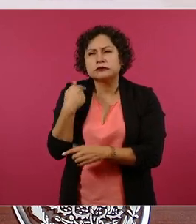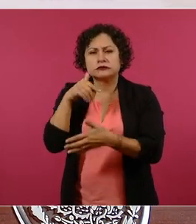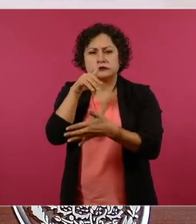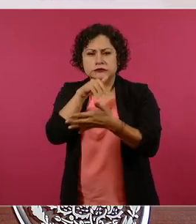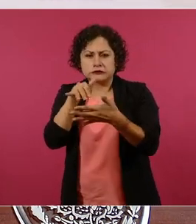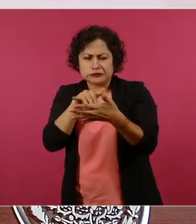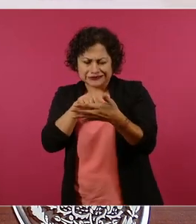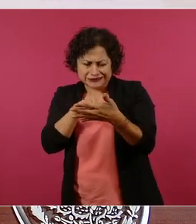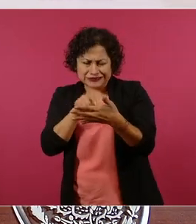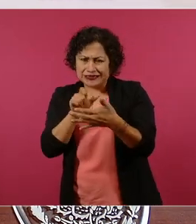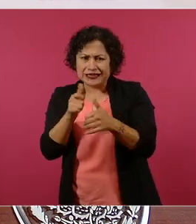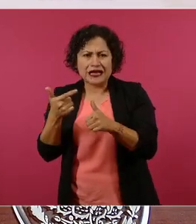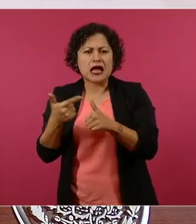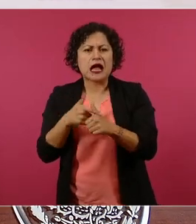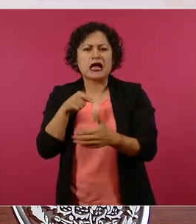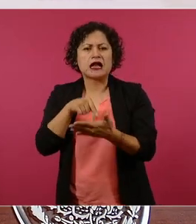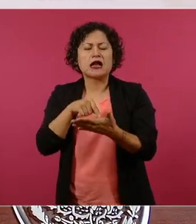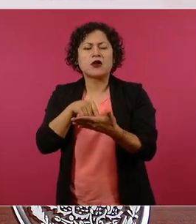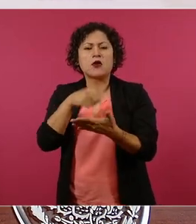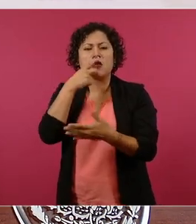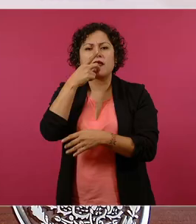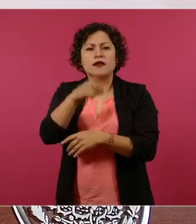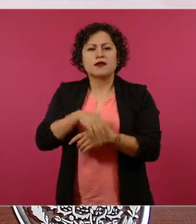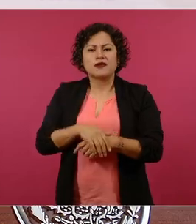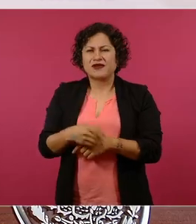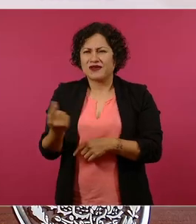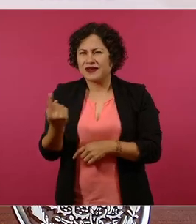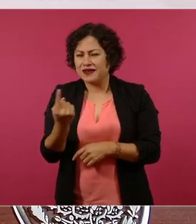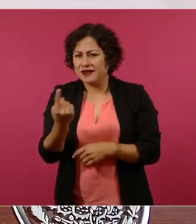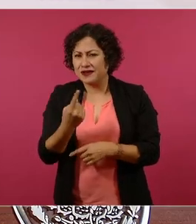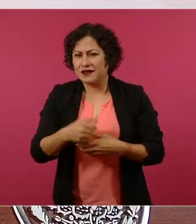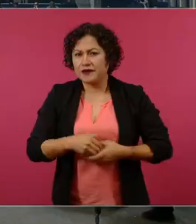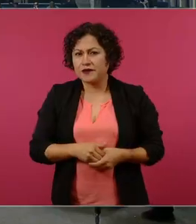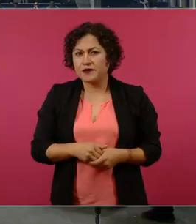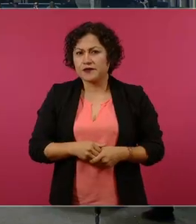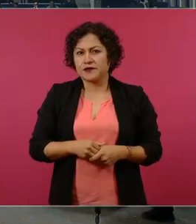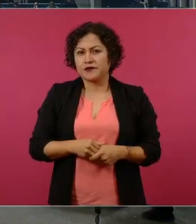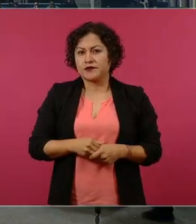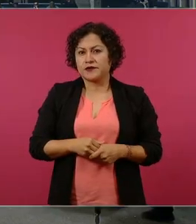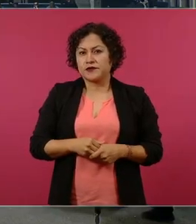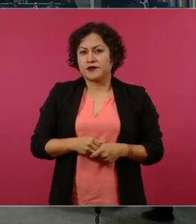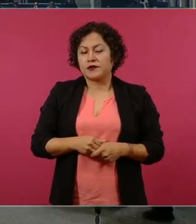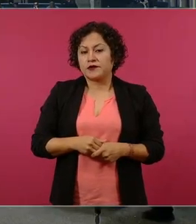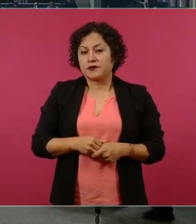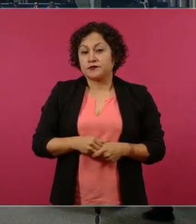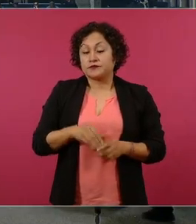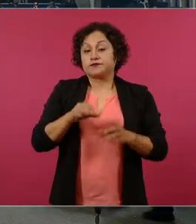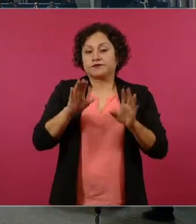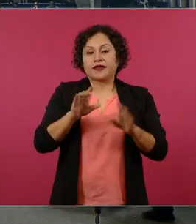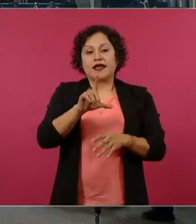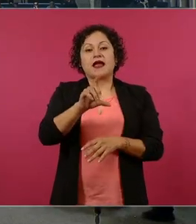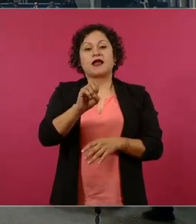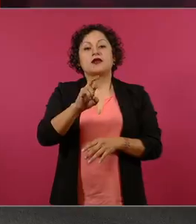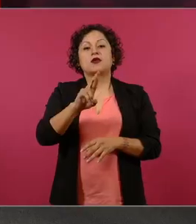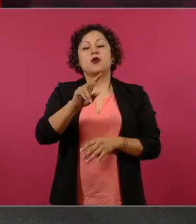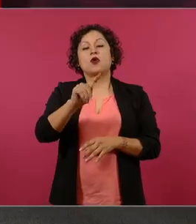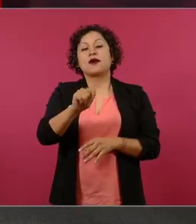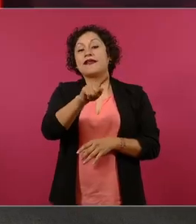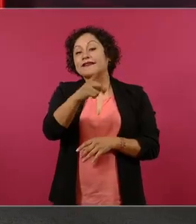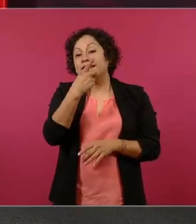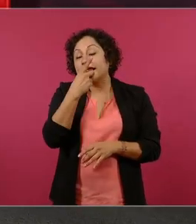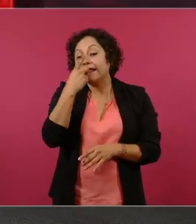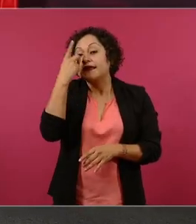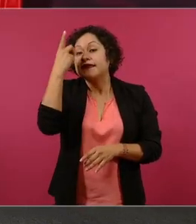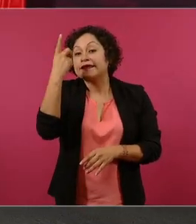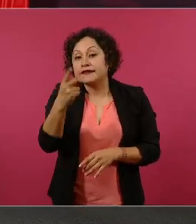este va a estar eh que se le está persiguiendo y que va a estar preparado que no se prepare De